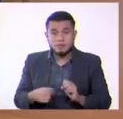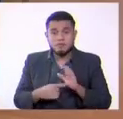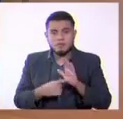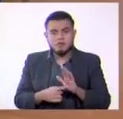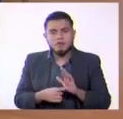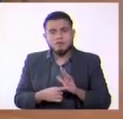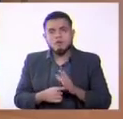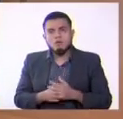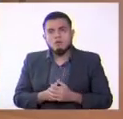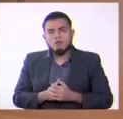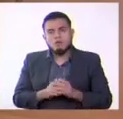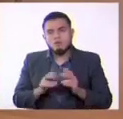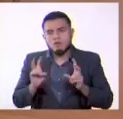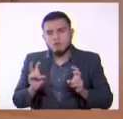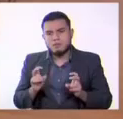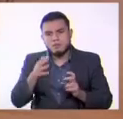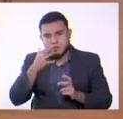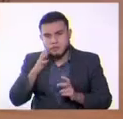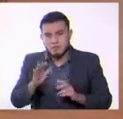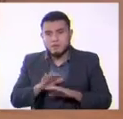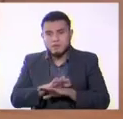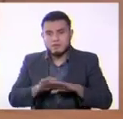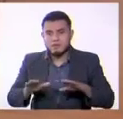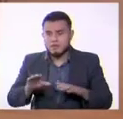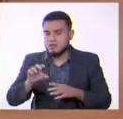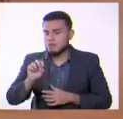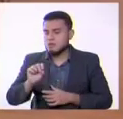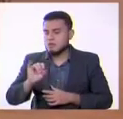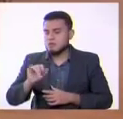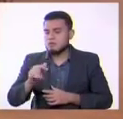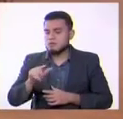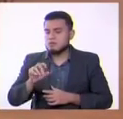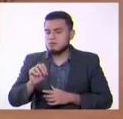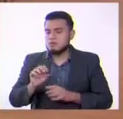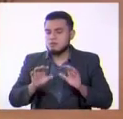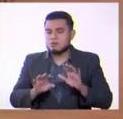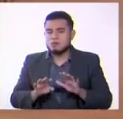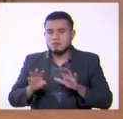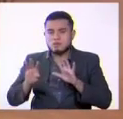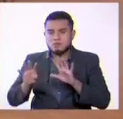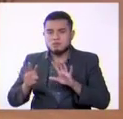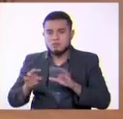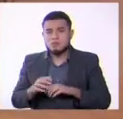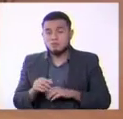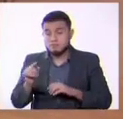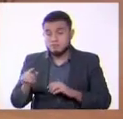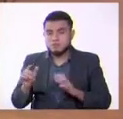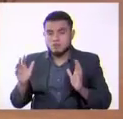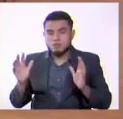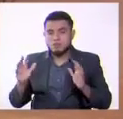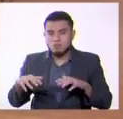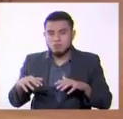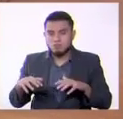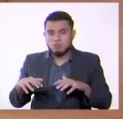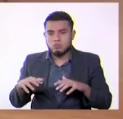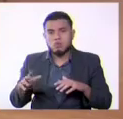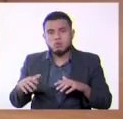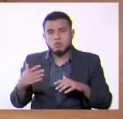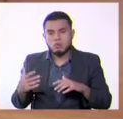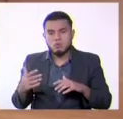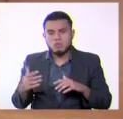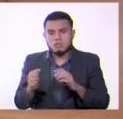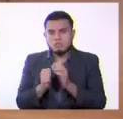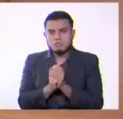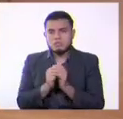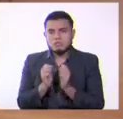caso. Por ejemplo, a finales del siglo XIX, se da la caída o la crisis de